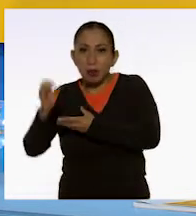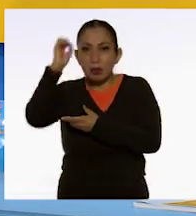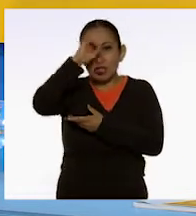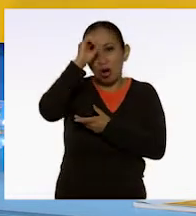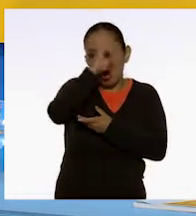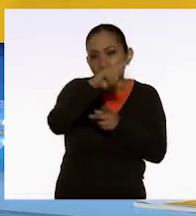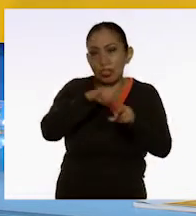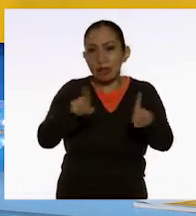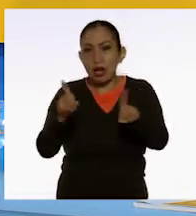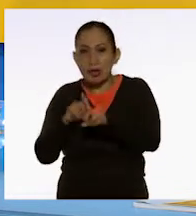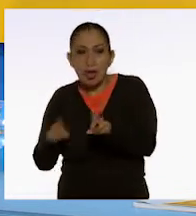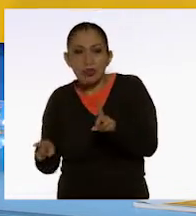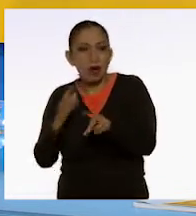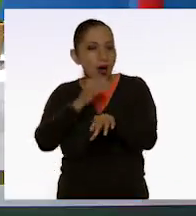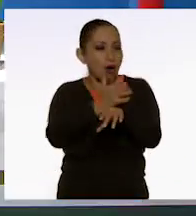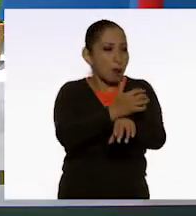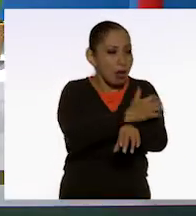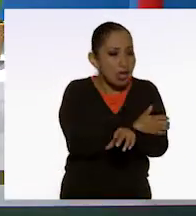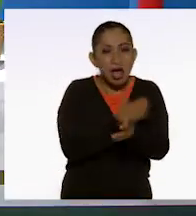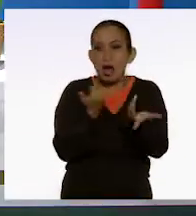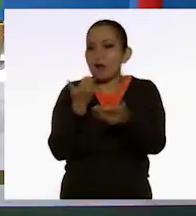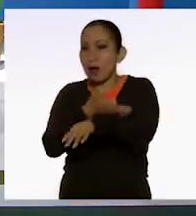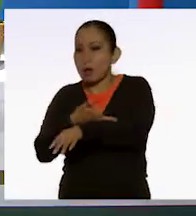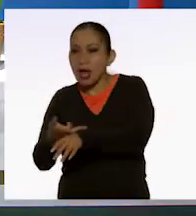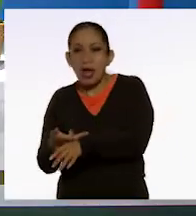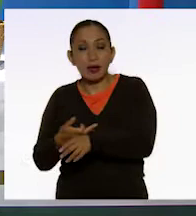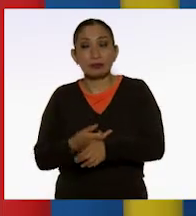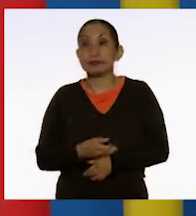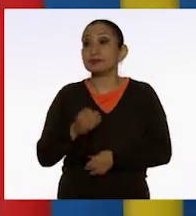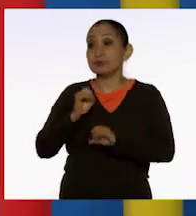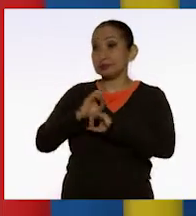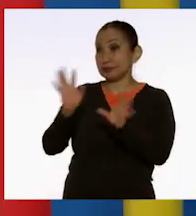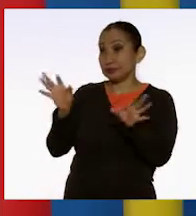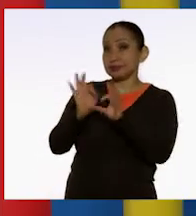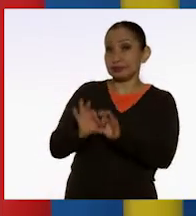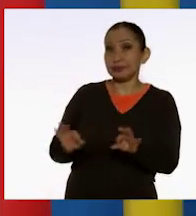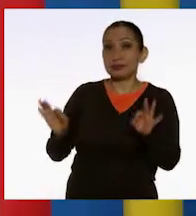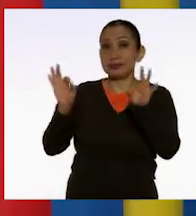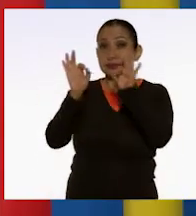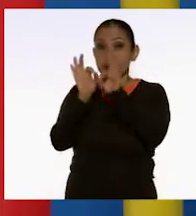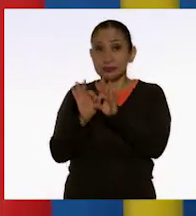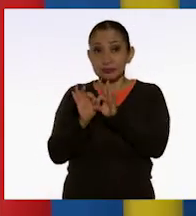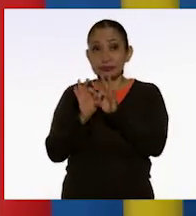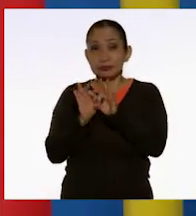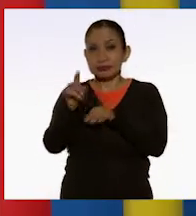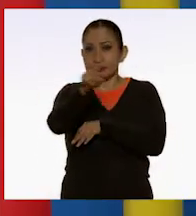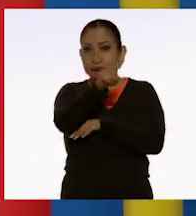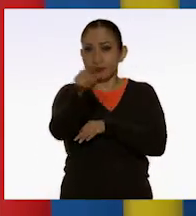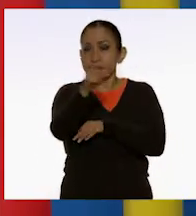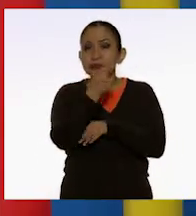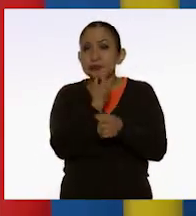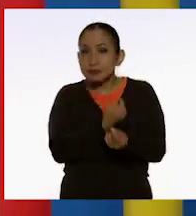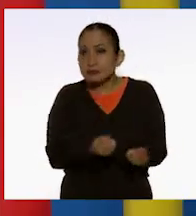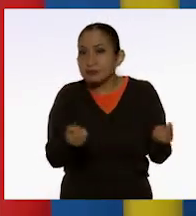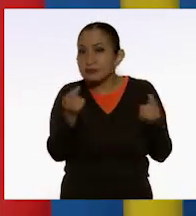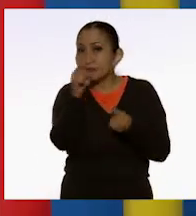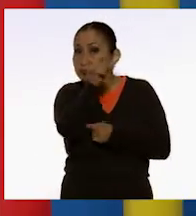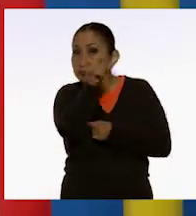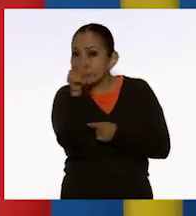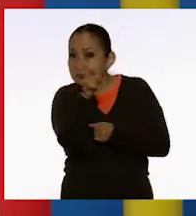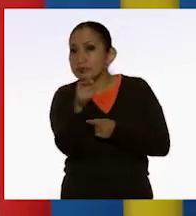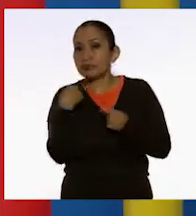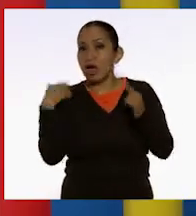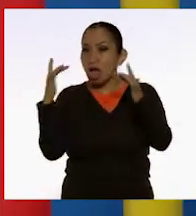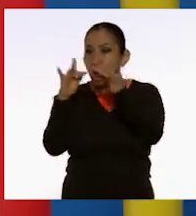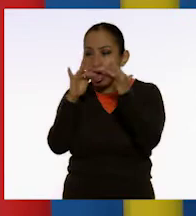sus familiares y compañeros. Claro, es muy importante que ustedes, niñas y niños,